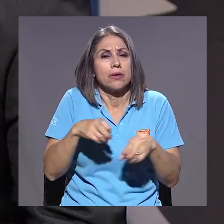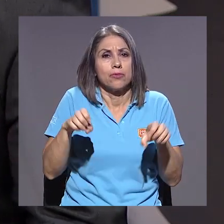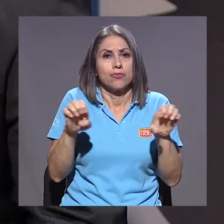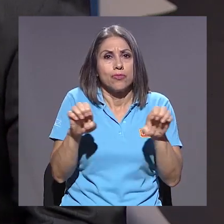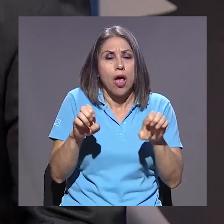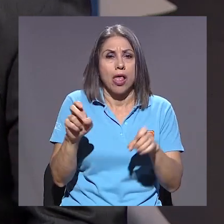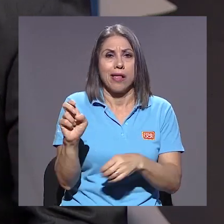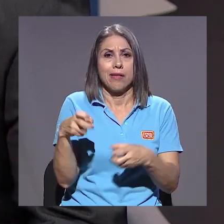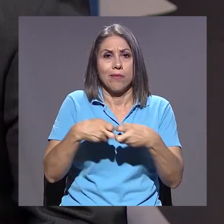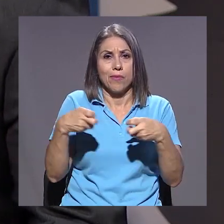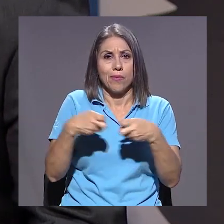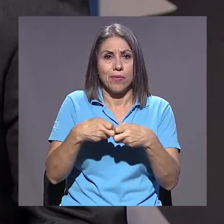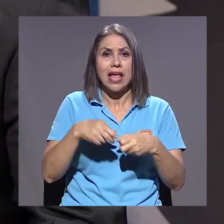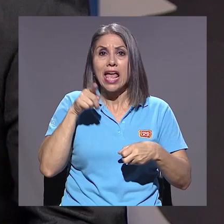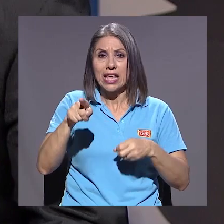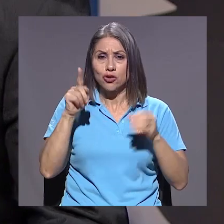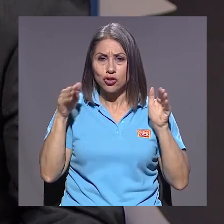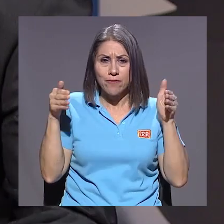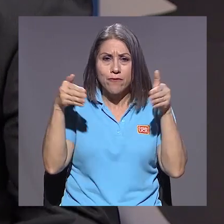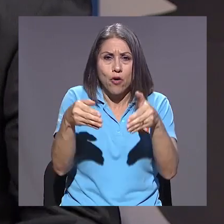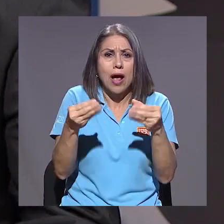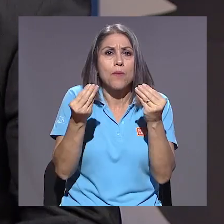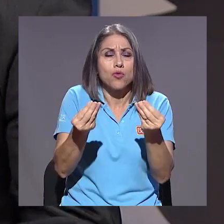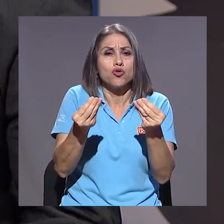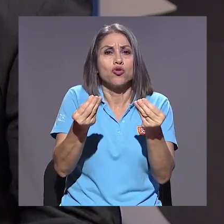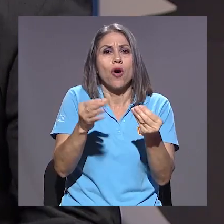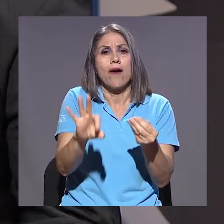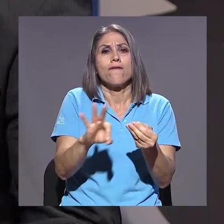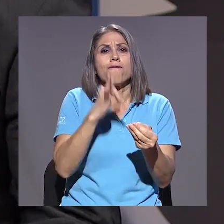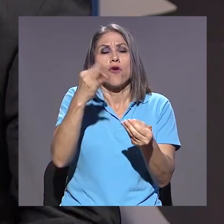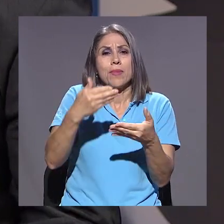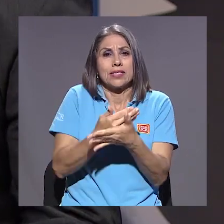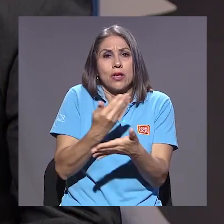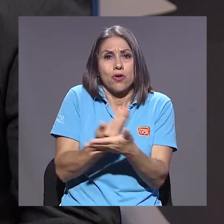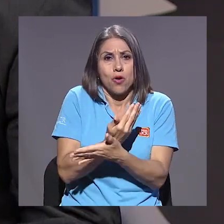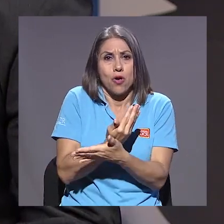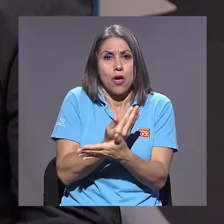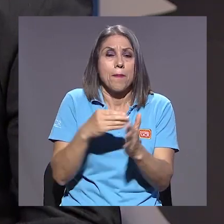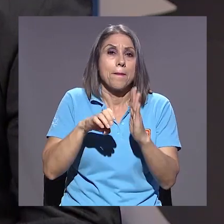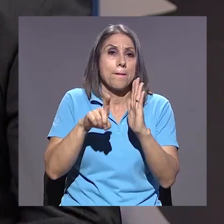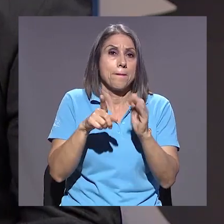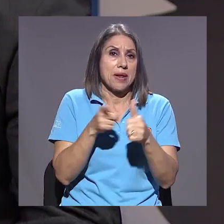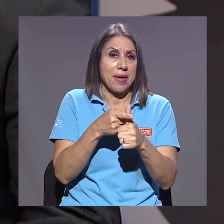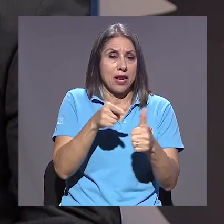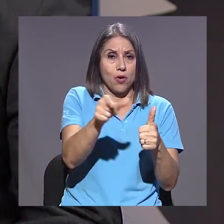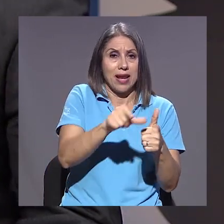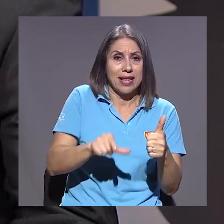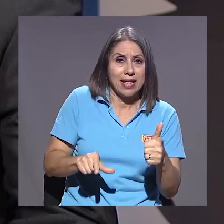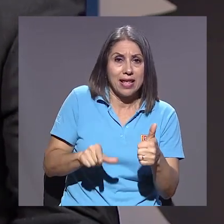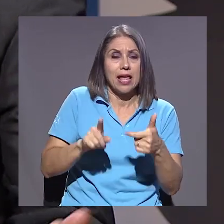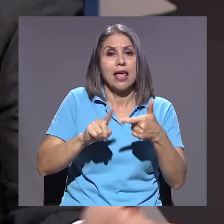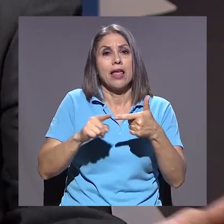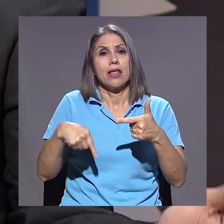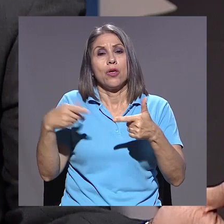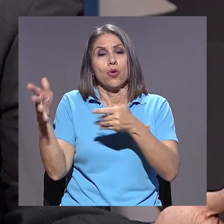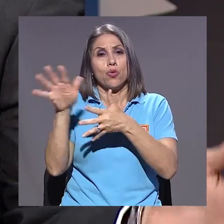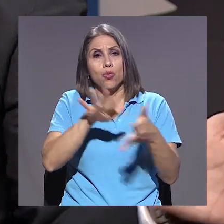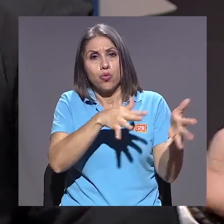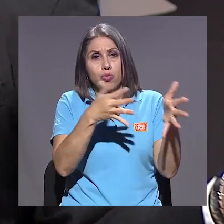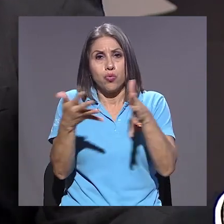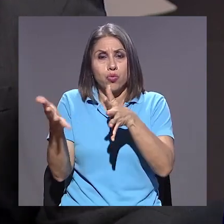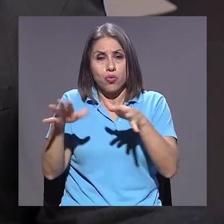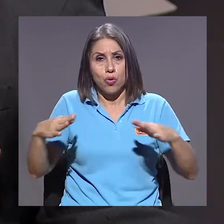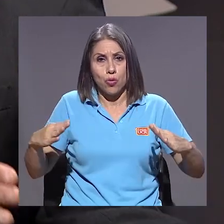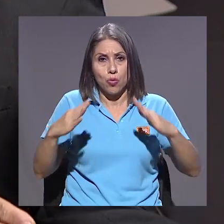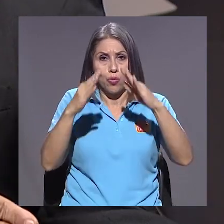hacia fuentes renovables, sobre todo la hidroeléctrica y luego la eólica. Y las condiciones que se dieron fueron